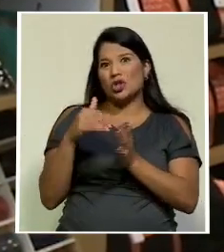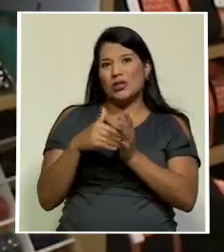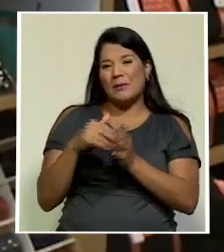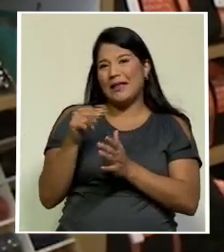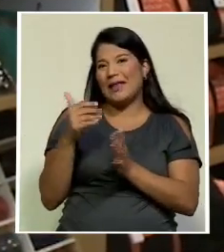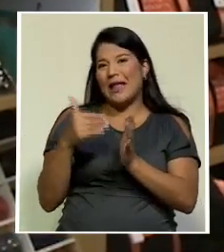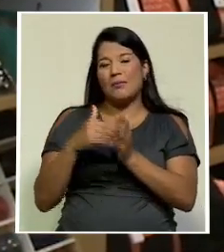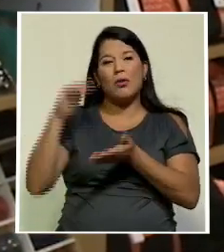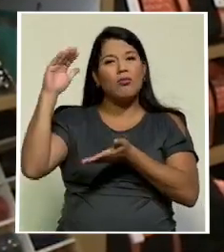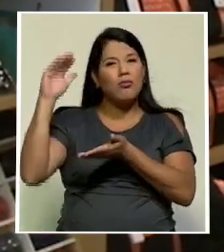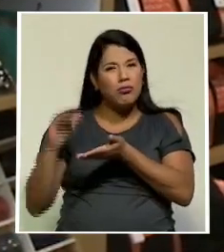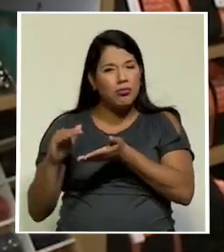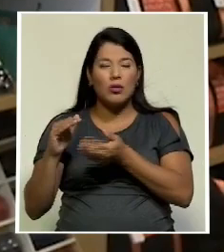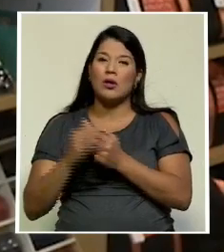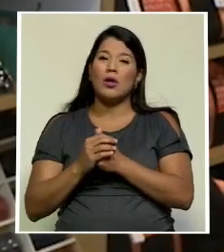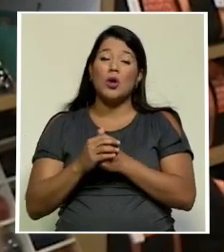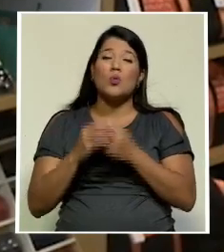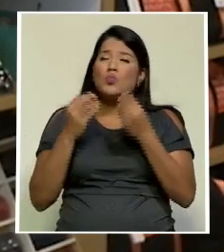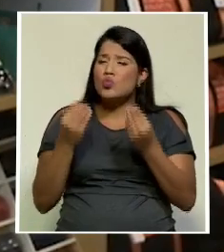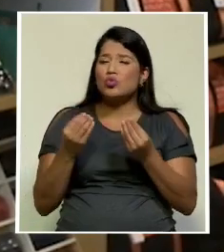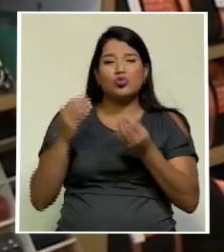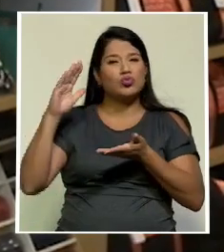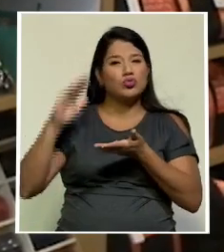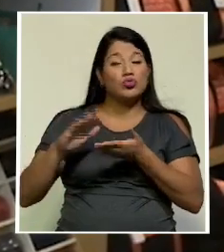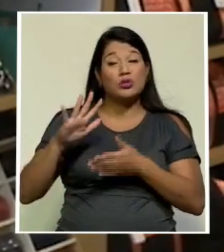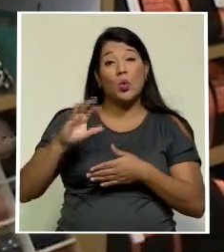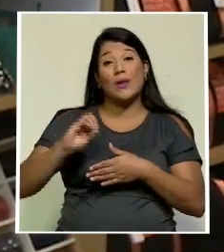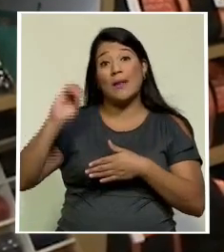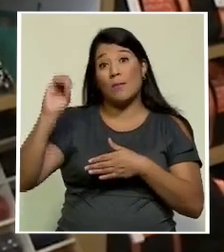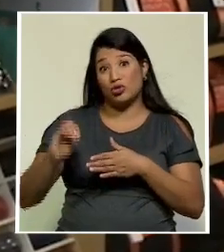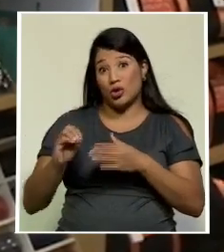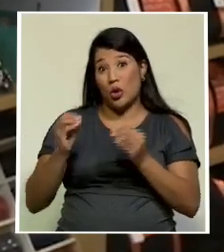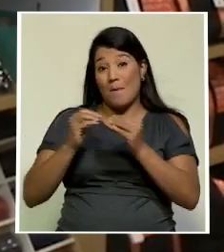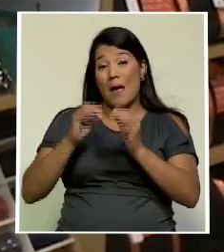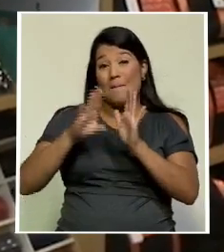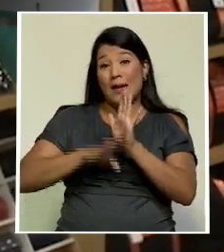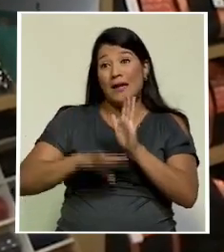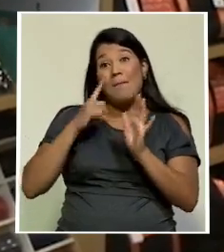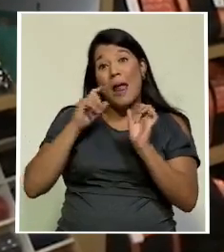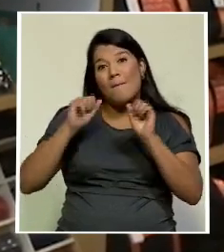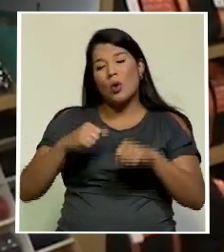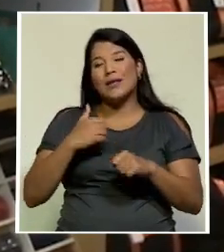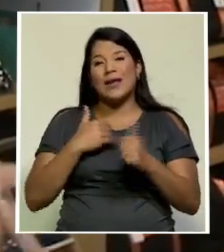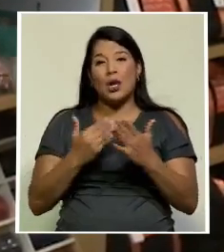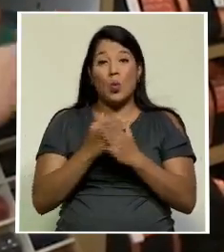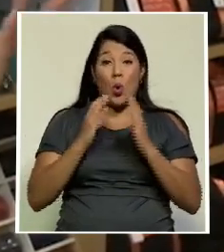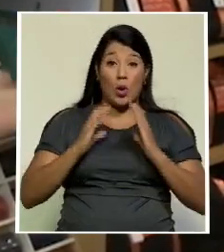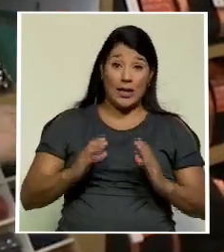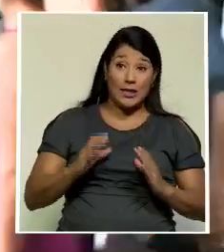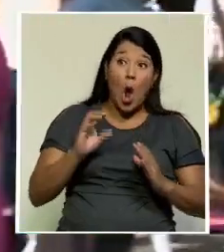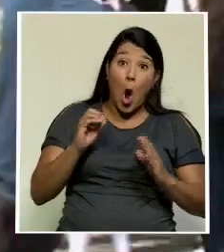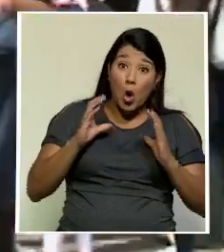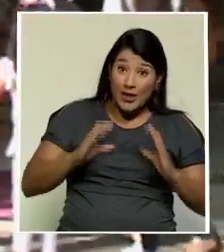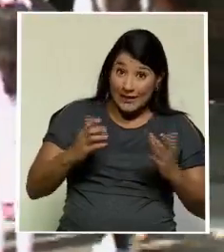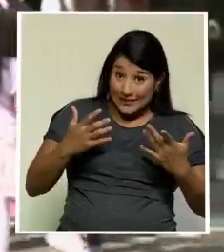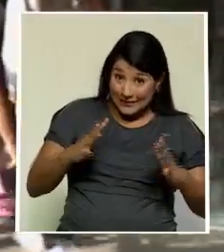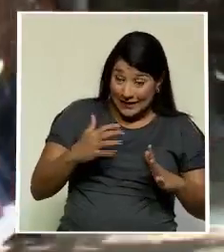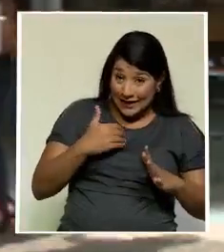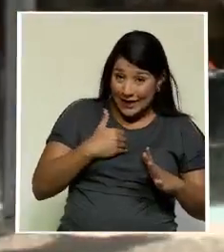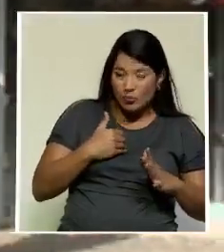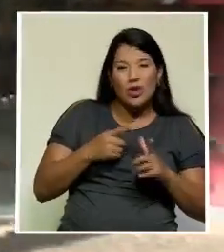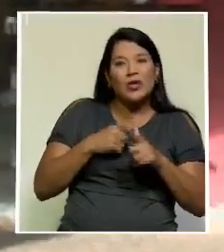Hemos rebajado muchos productos a 50% de descuento para así adquirir nuevos clientes y ya los que están pues ir aprovechando muchísimo los productos que hay